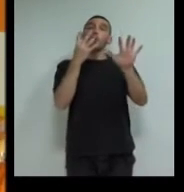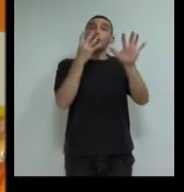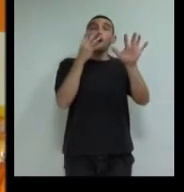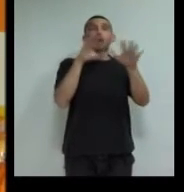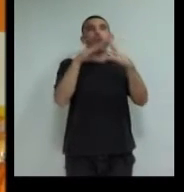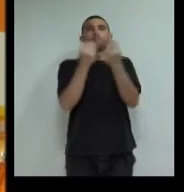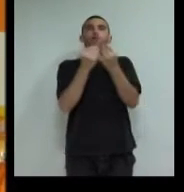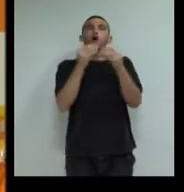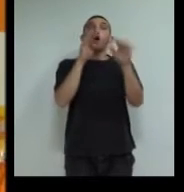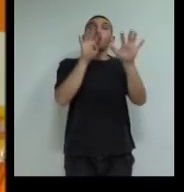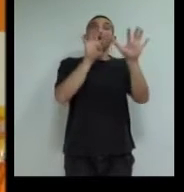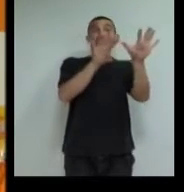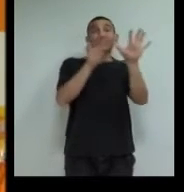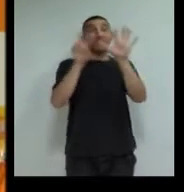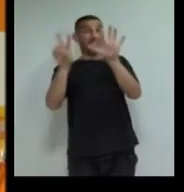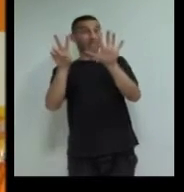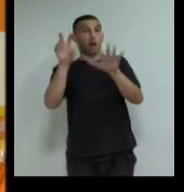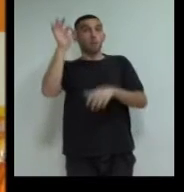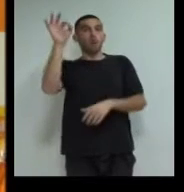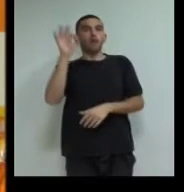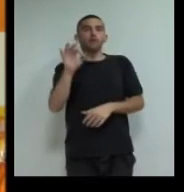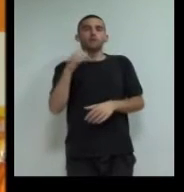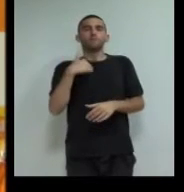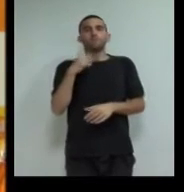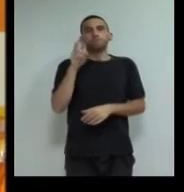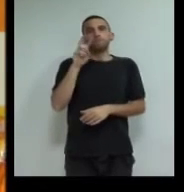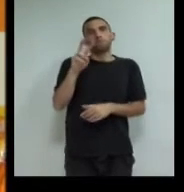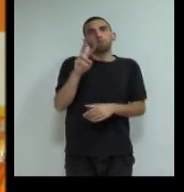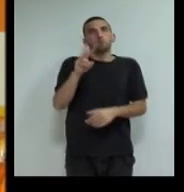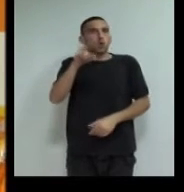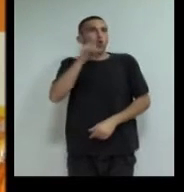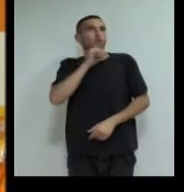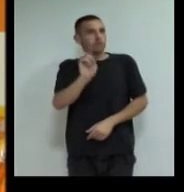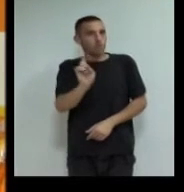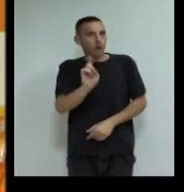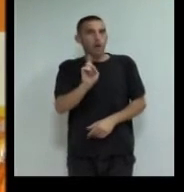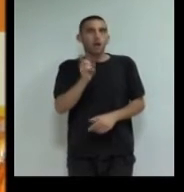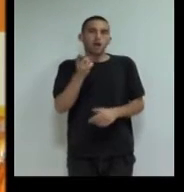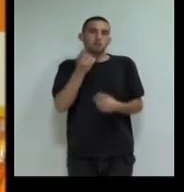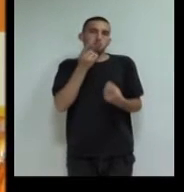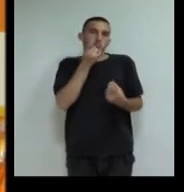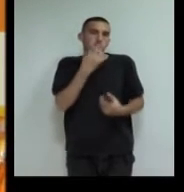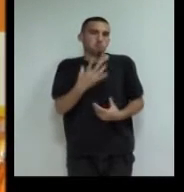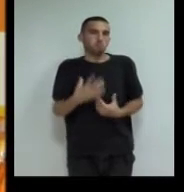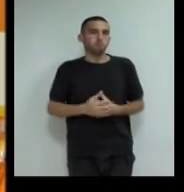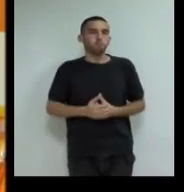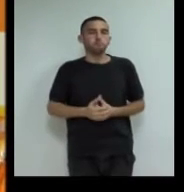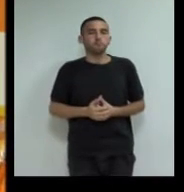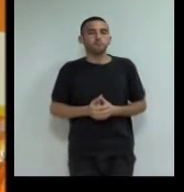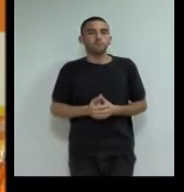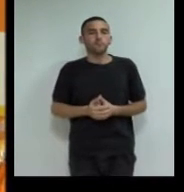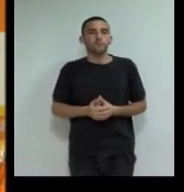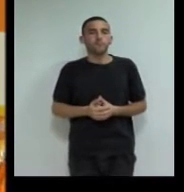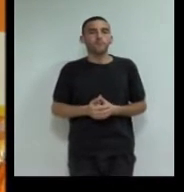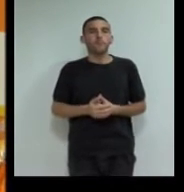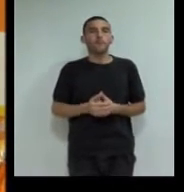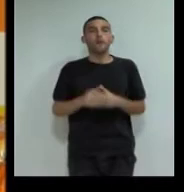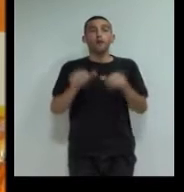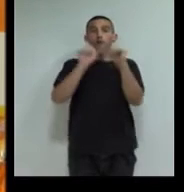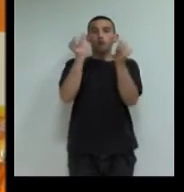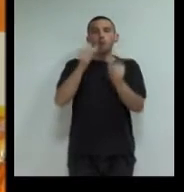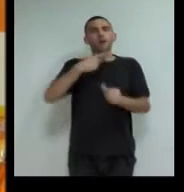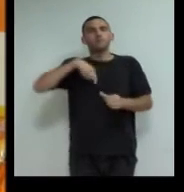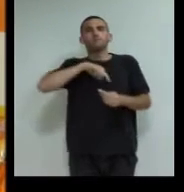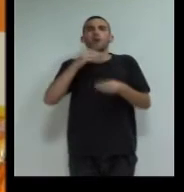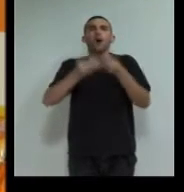con ese más o menos 3, que consideramos que es una buena medición. En cuanto a la forma en que lo